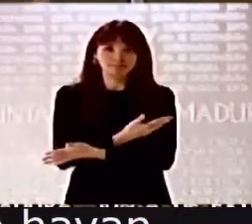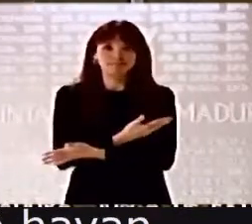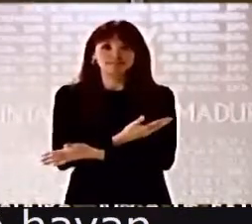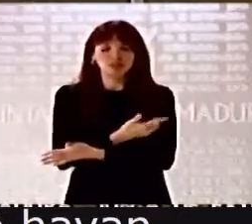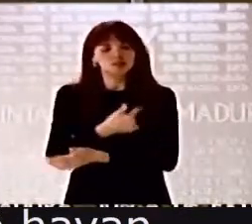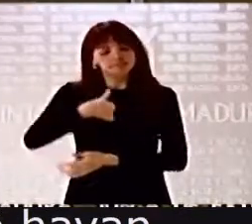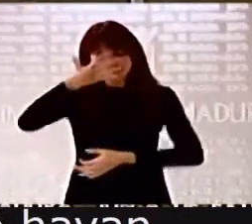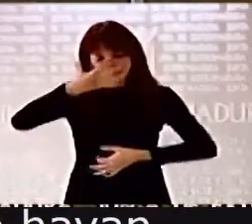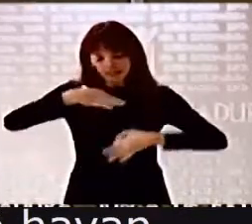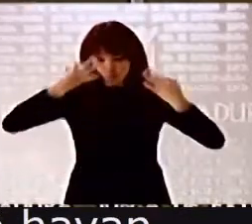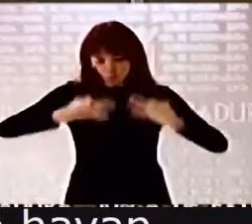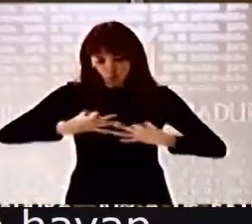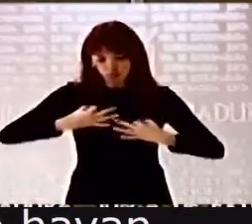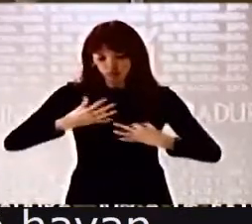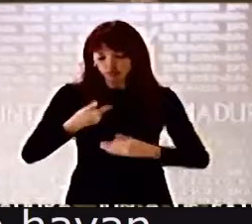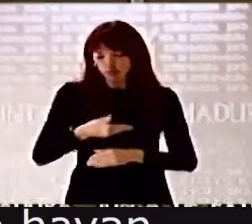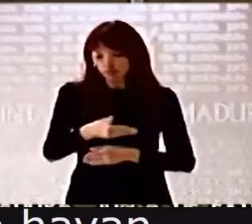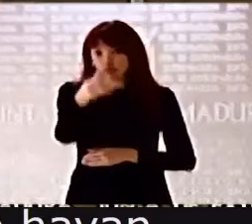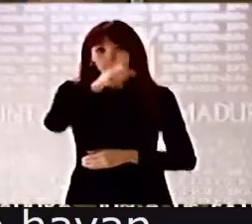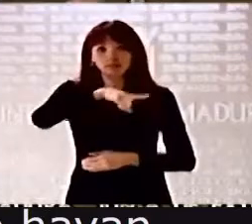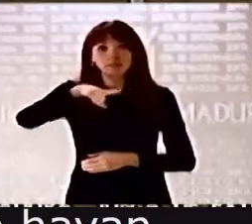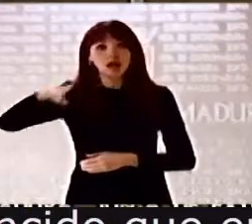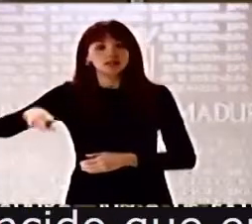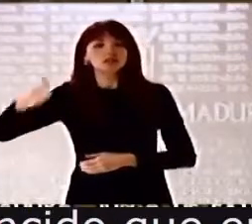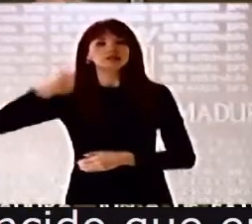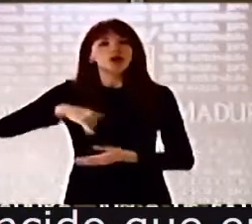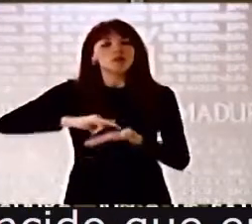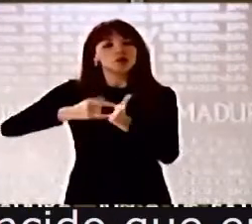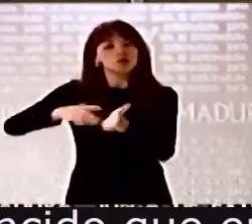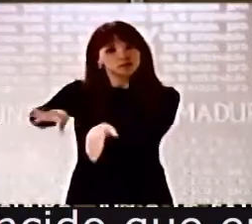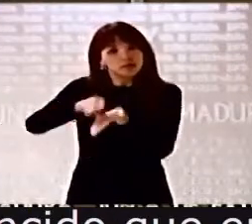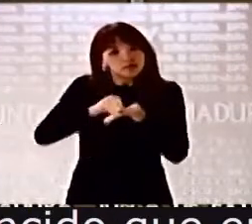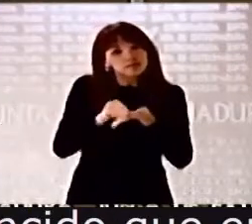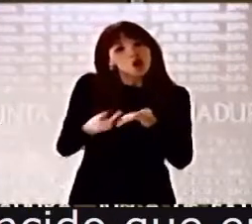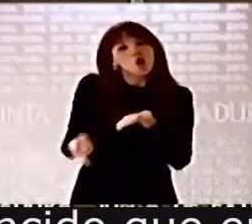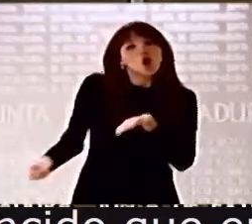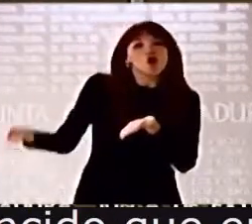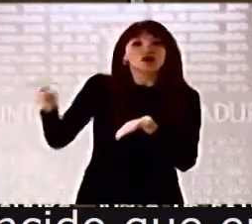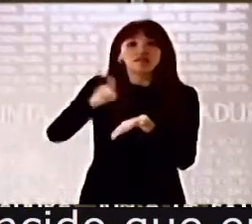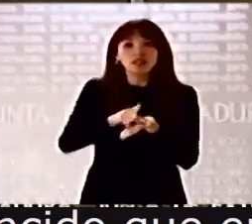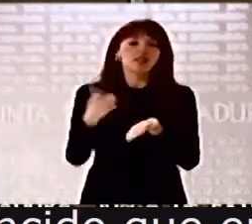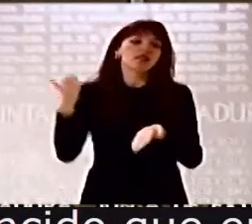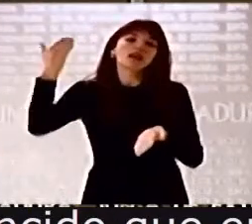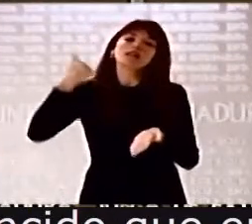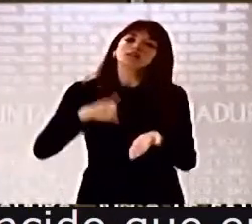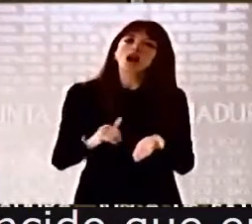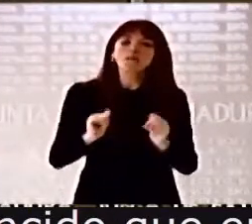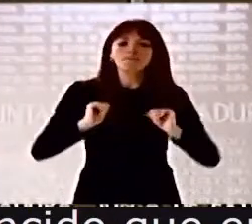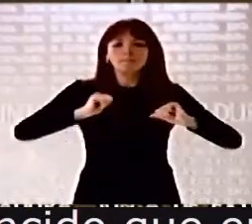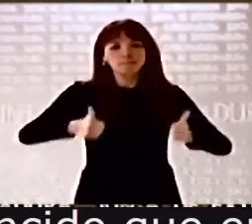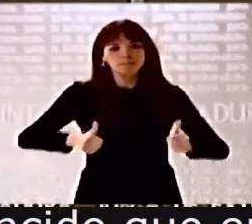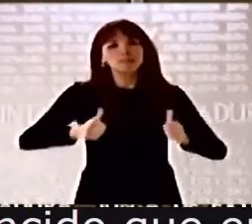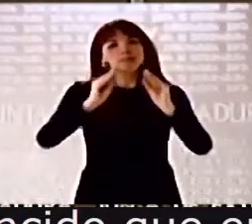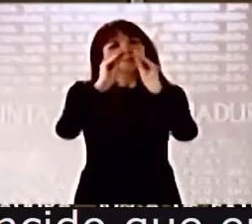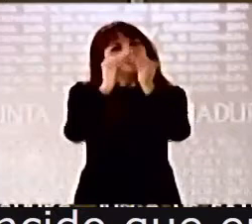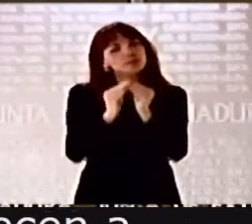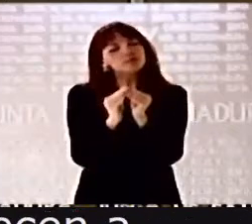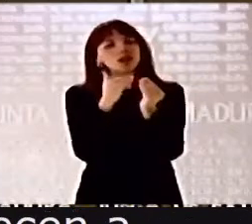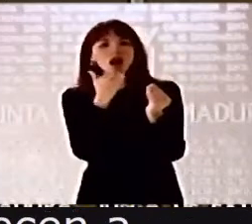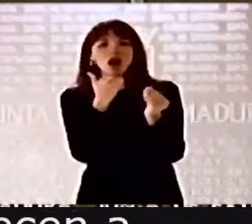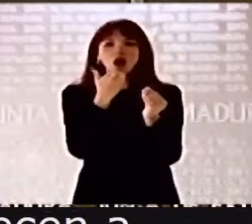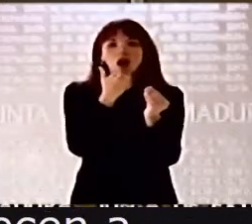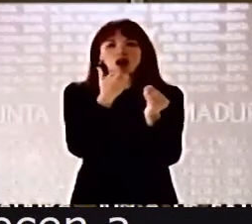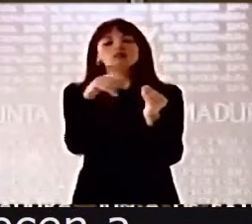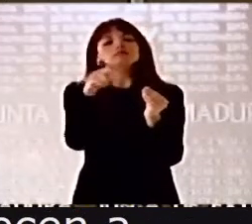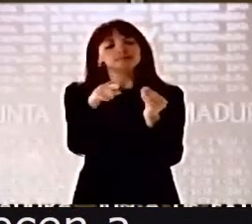estoy convencido que cuando en los próximos meses muchos de ellos, o algunos de ellos, empiecen a conformarse, pues las cifras